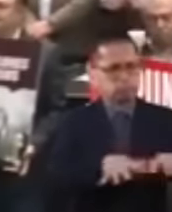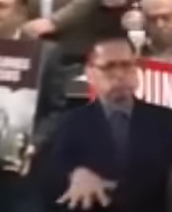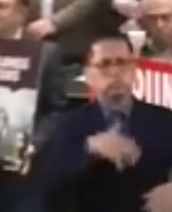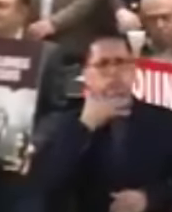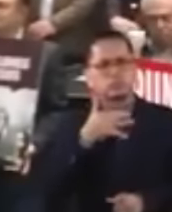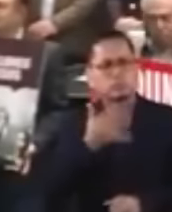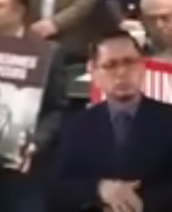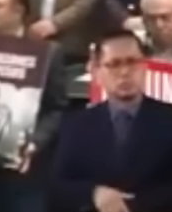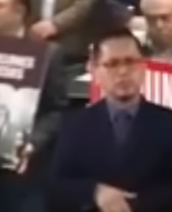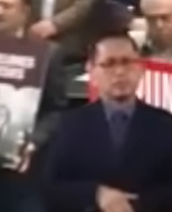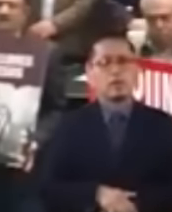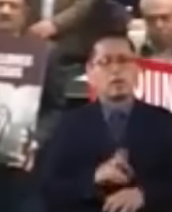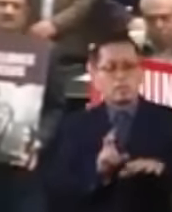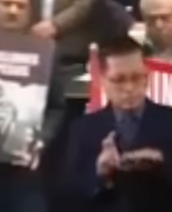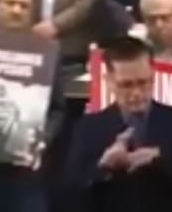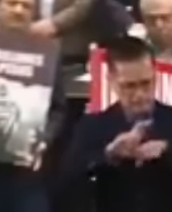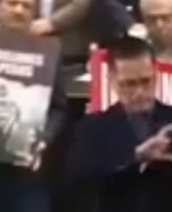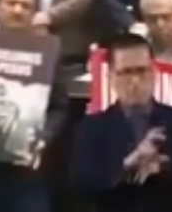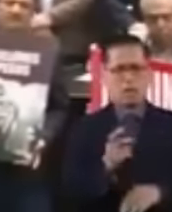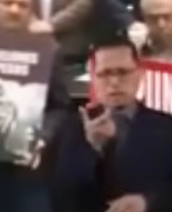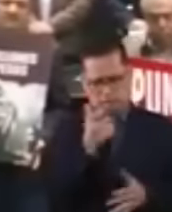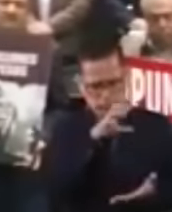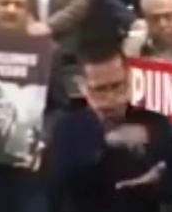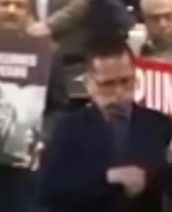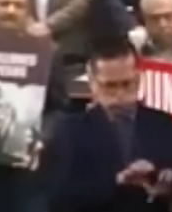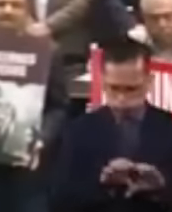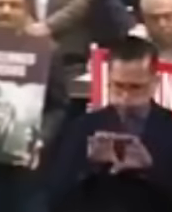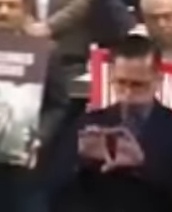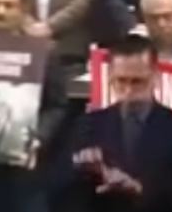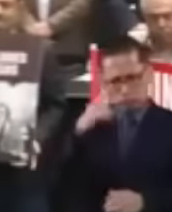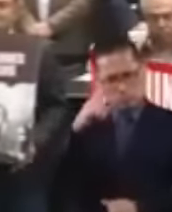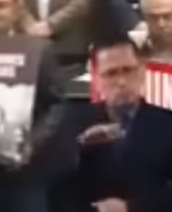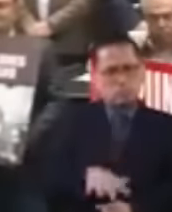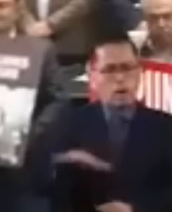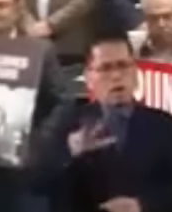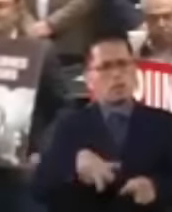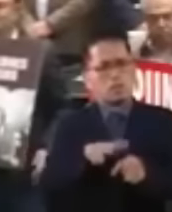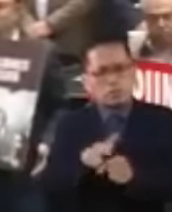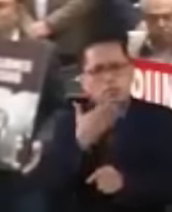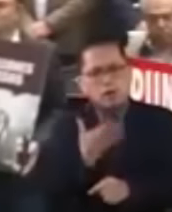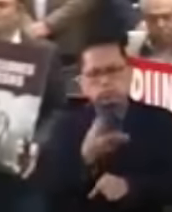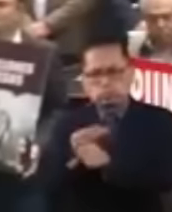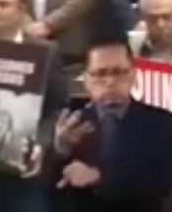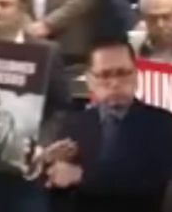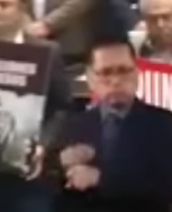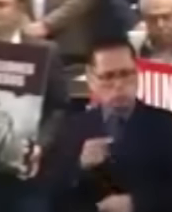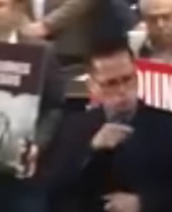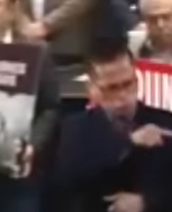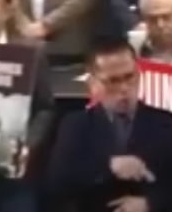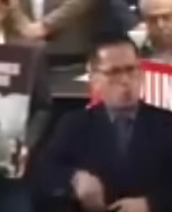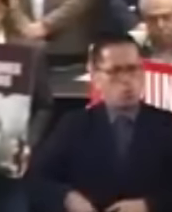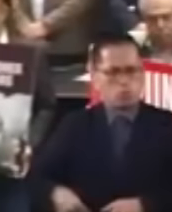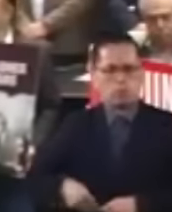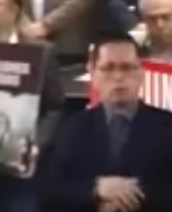le quitan al Tren Maya recursos y mejor le apuestan a recuperar este país que están acabando? El abandono